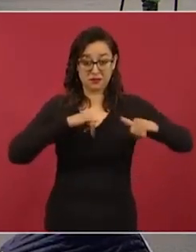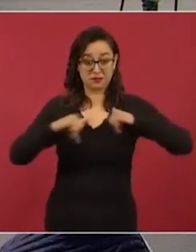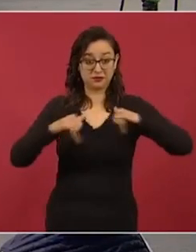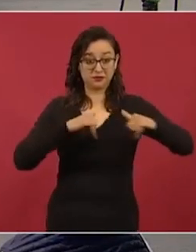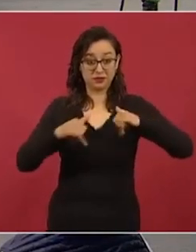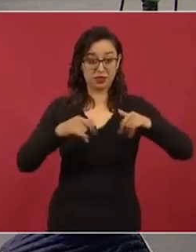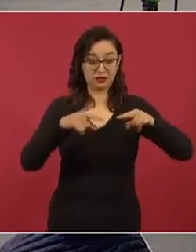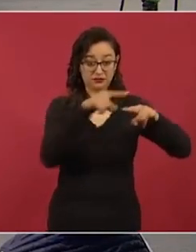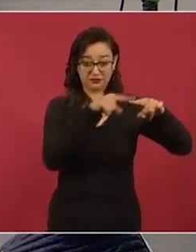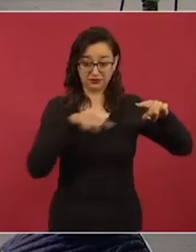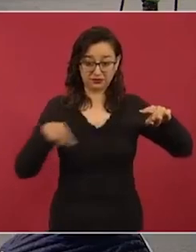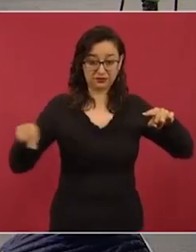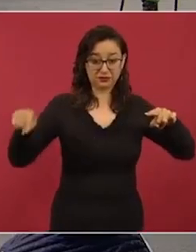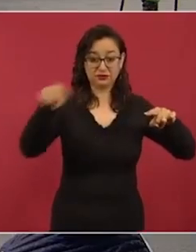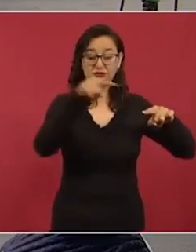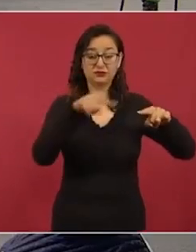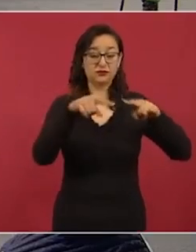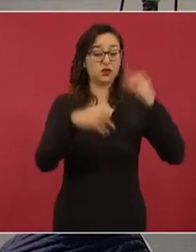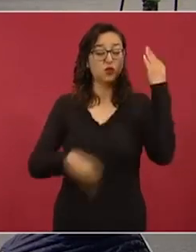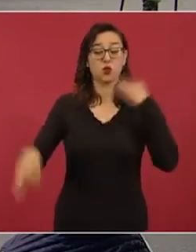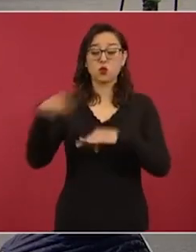es extracción de material.